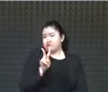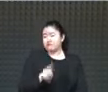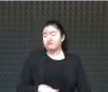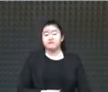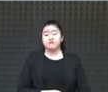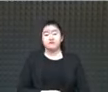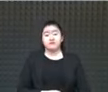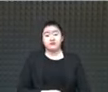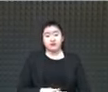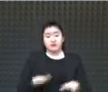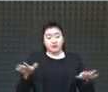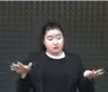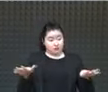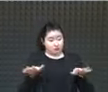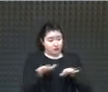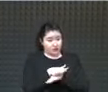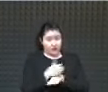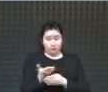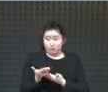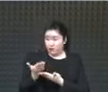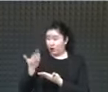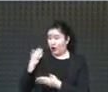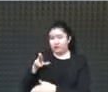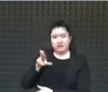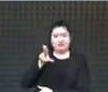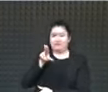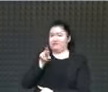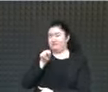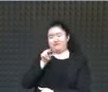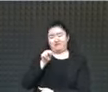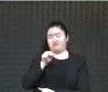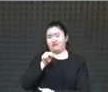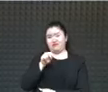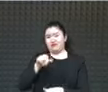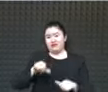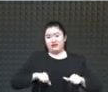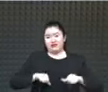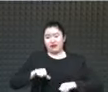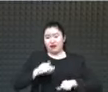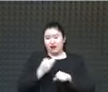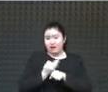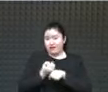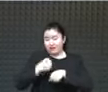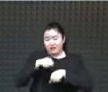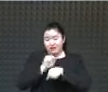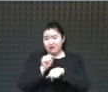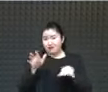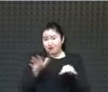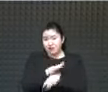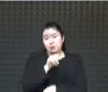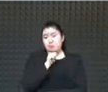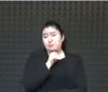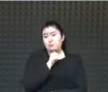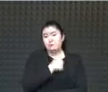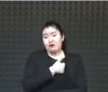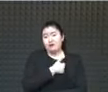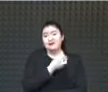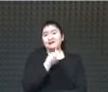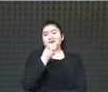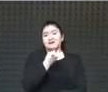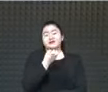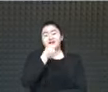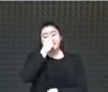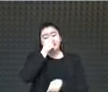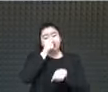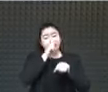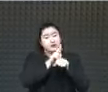Finalmente no hubo cambios del semáforo anterior y las actividades a los de esta semana, que entiendo que esa fue la razón por la que